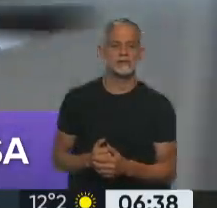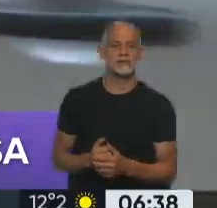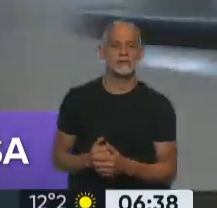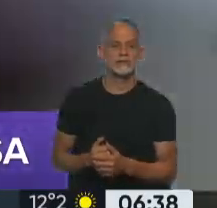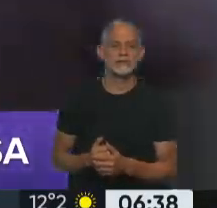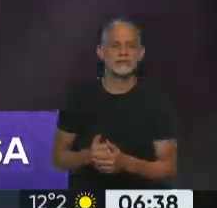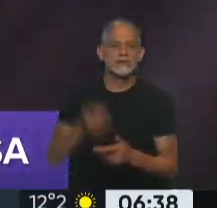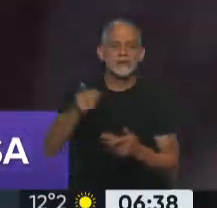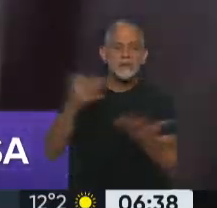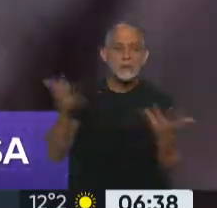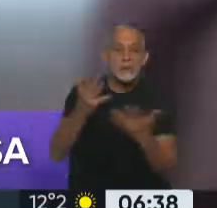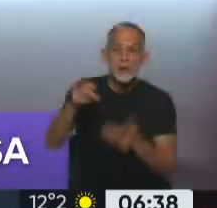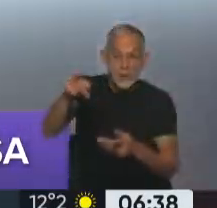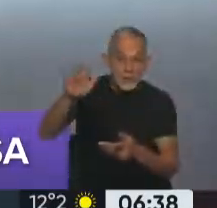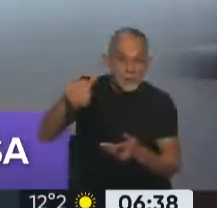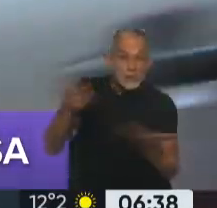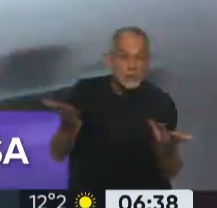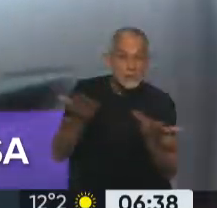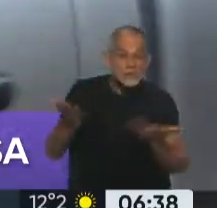¡Ey, flaco!